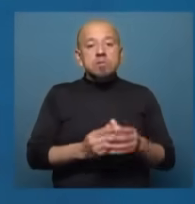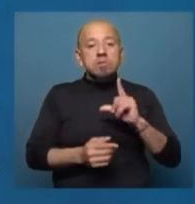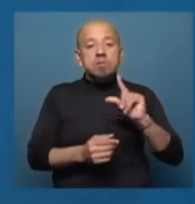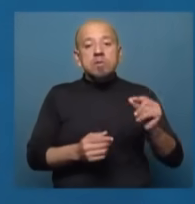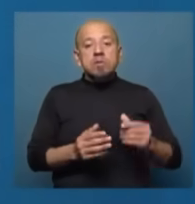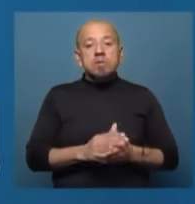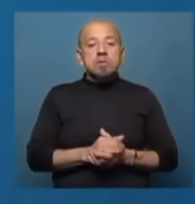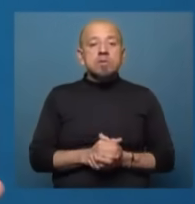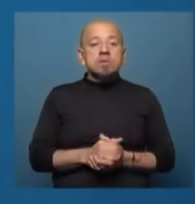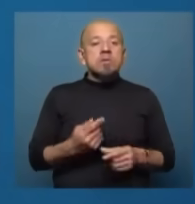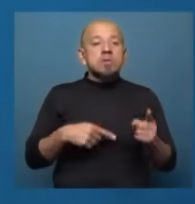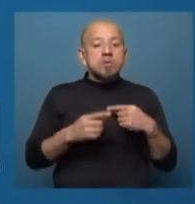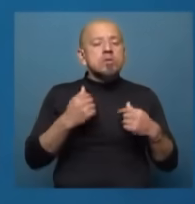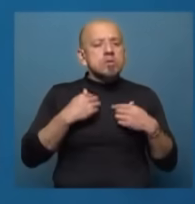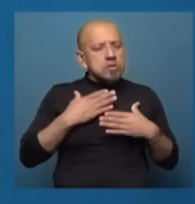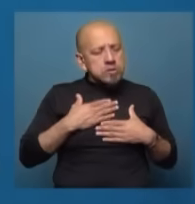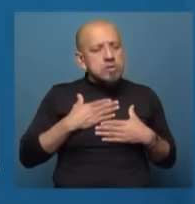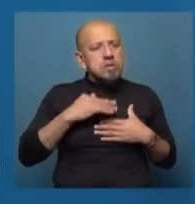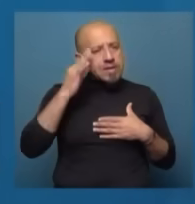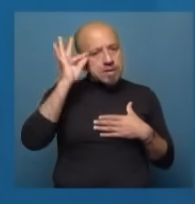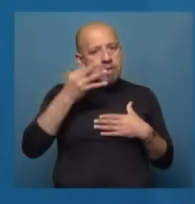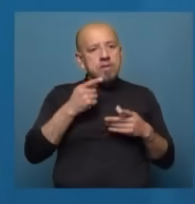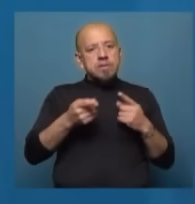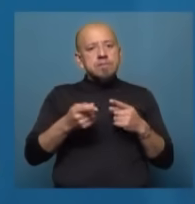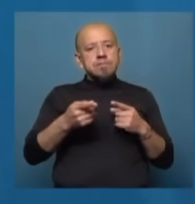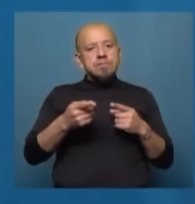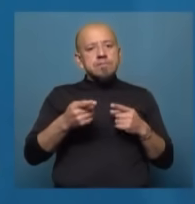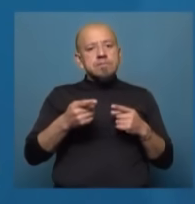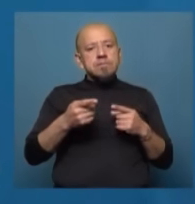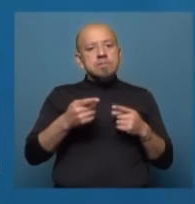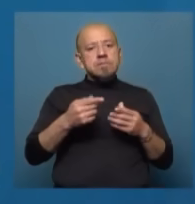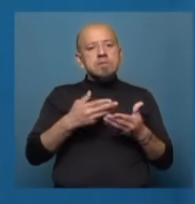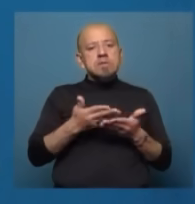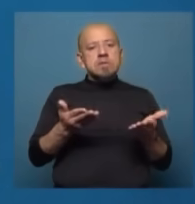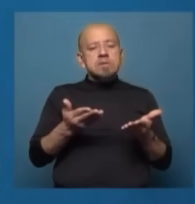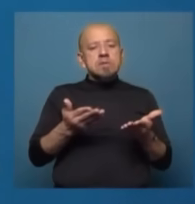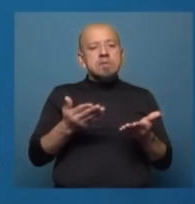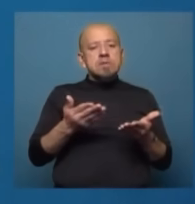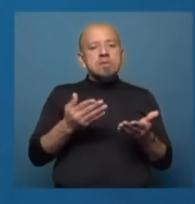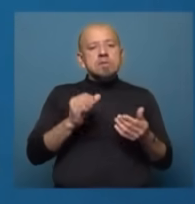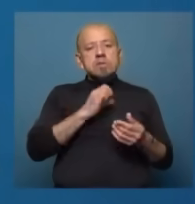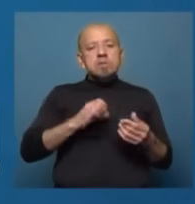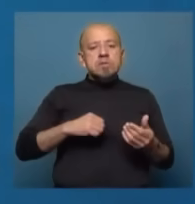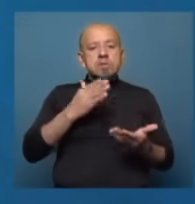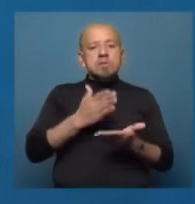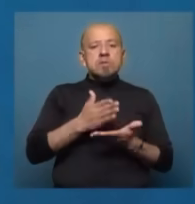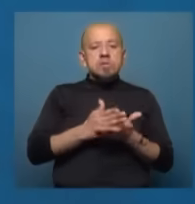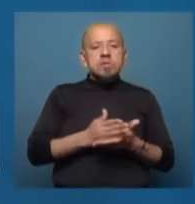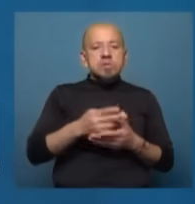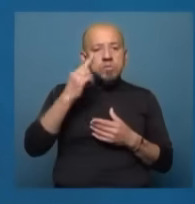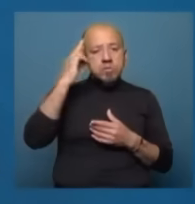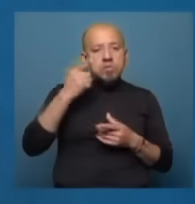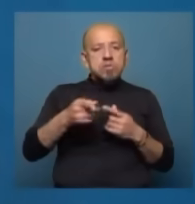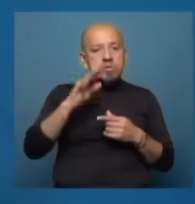voy entonces creo Creo le dije esas palabras está la grabación creo en el estado de derecho creo en el estado uruguayo